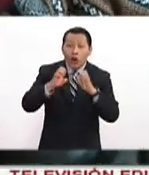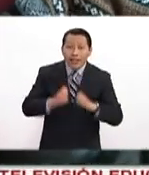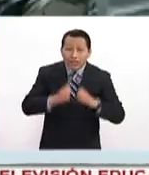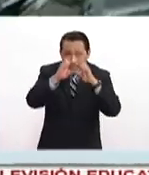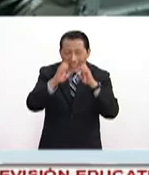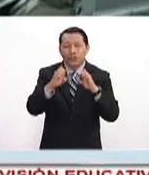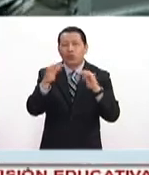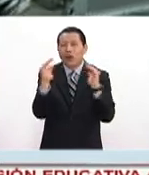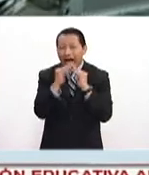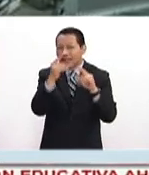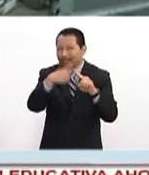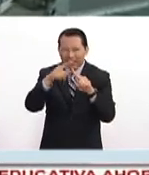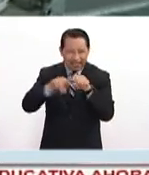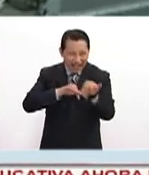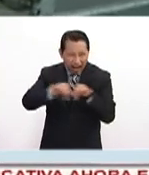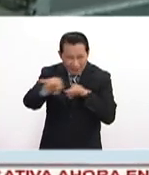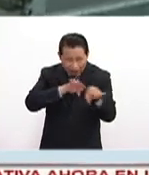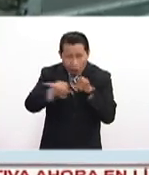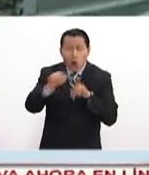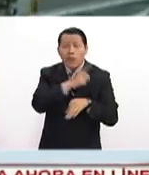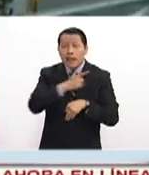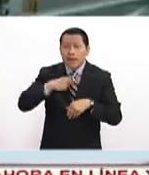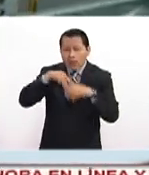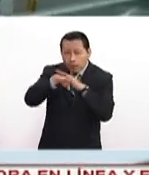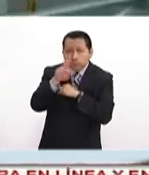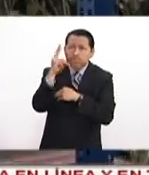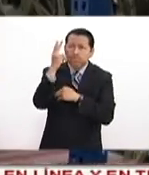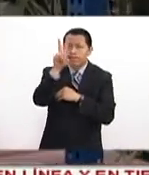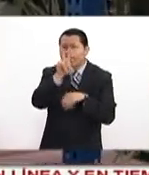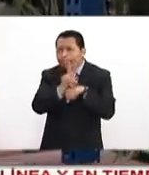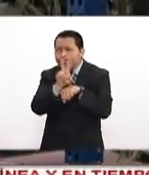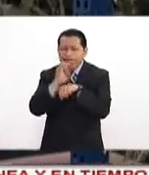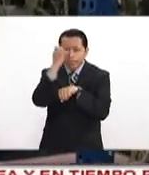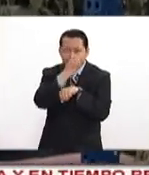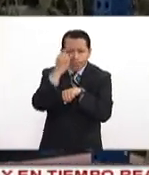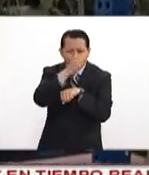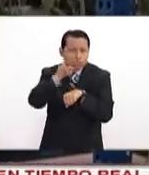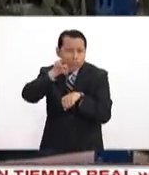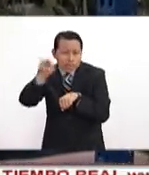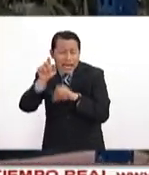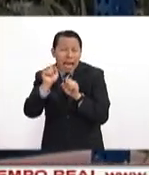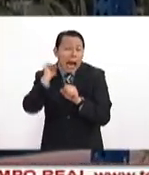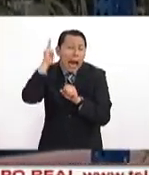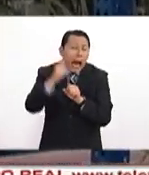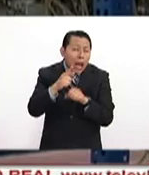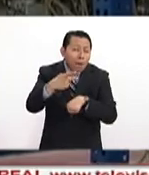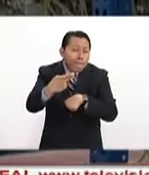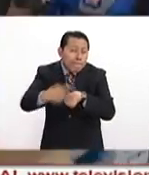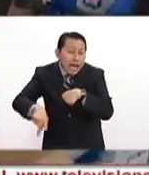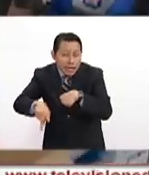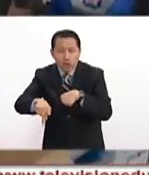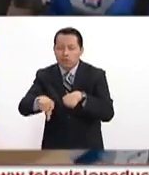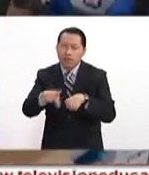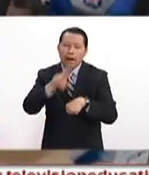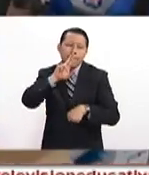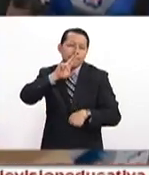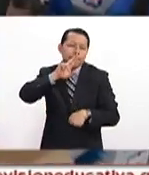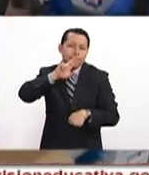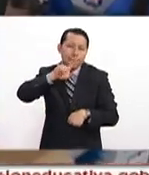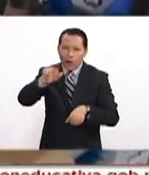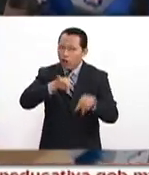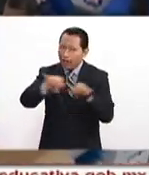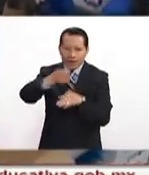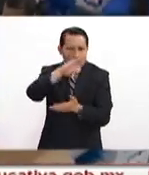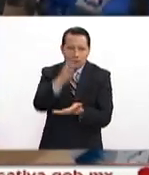no resultaron dañadas por el sismo. Dijo que en caso de encontrar alguna situación de peligro, se deberán suspender actividades y advirtió que se sancionará a